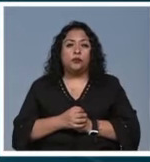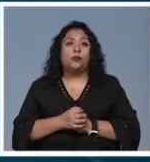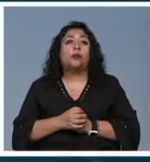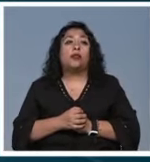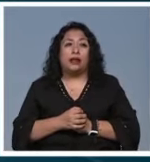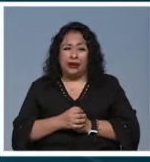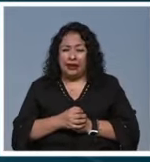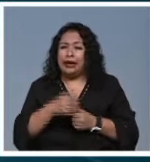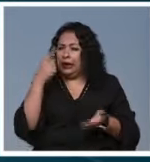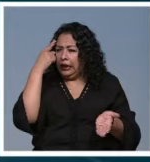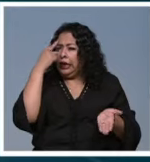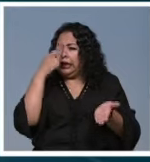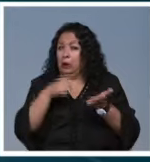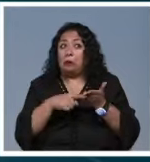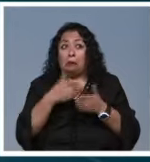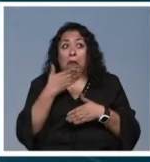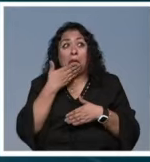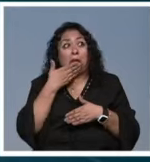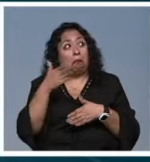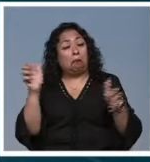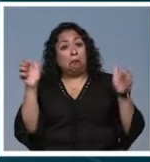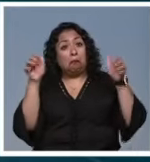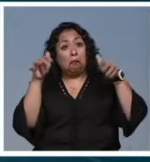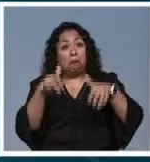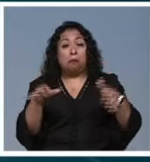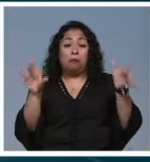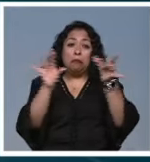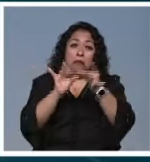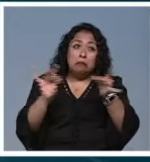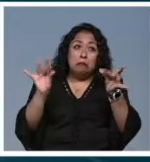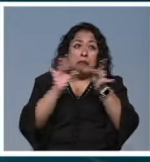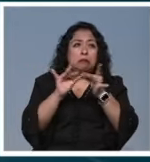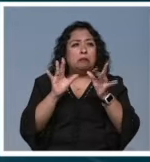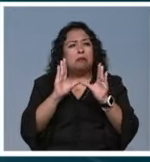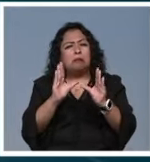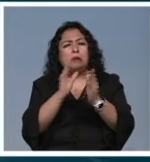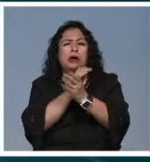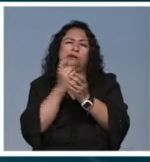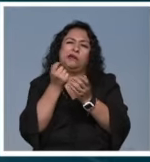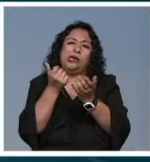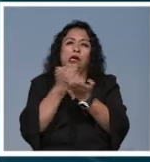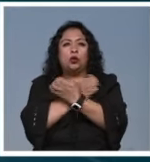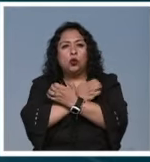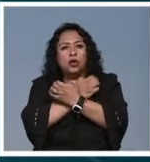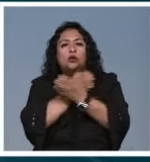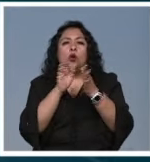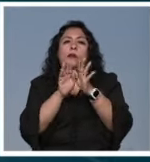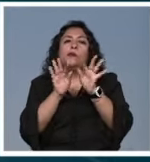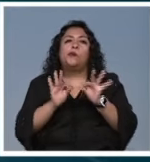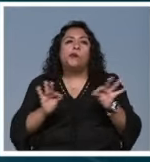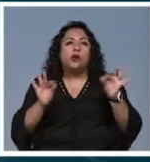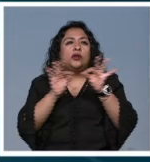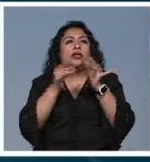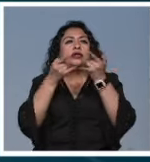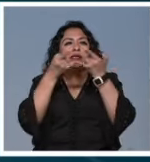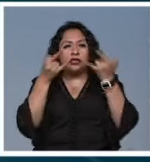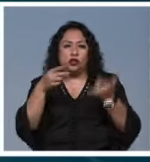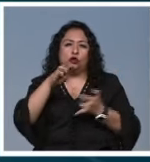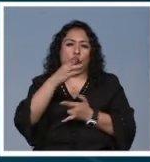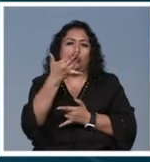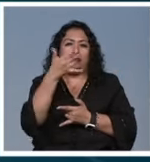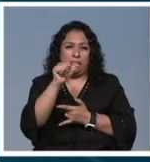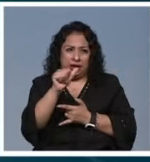Creo que es un buen evento para explicarnos de manera educativa la importancia que tiene la historia maya, ¿no?